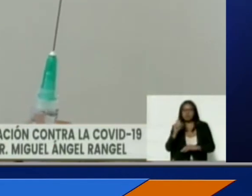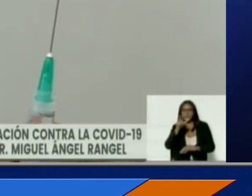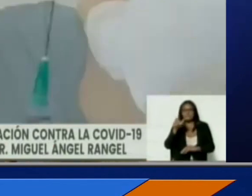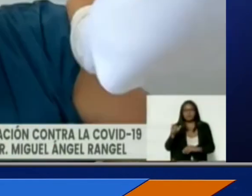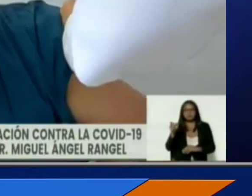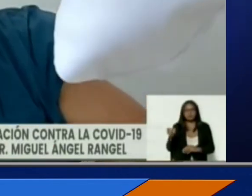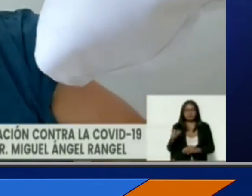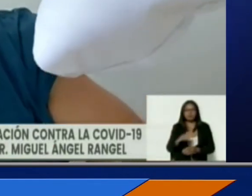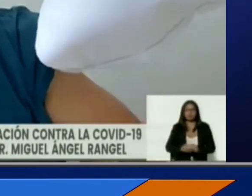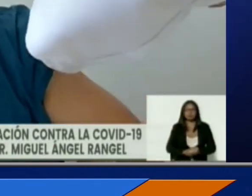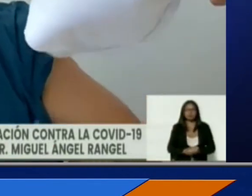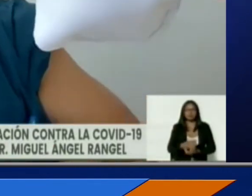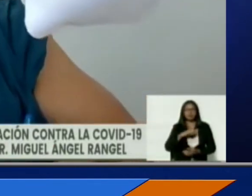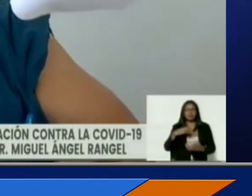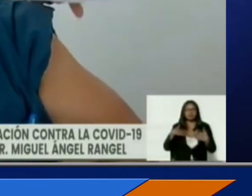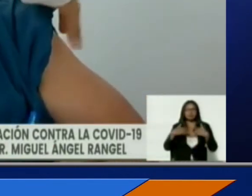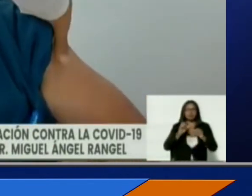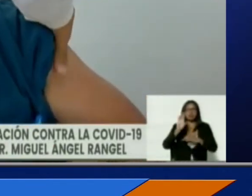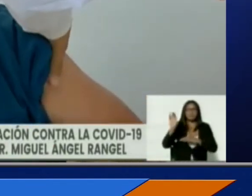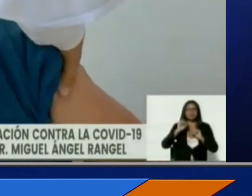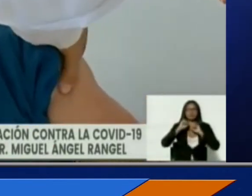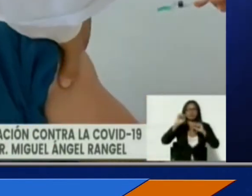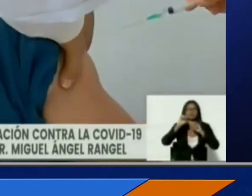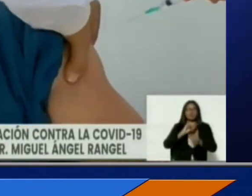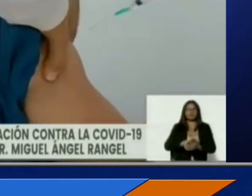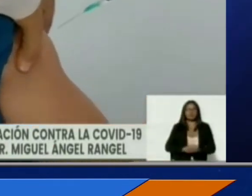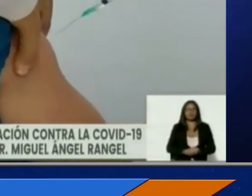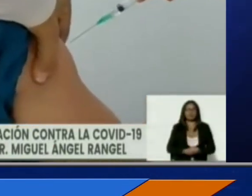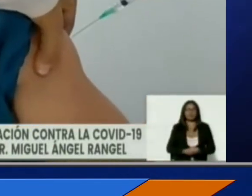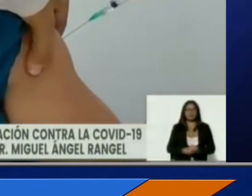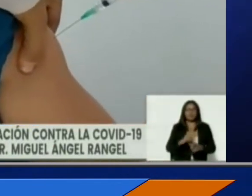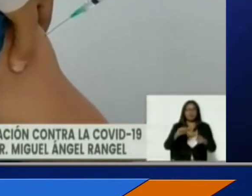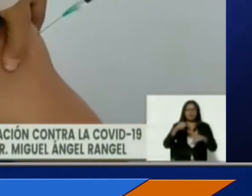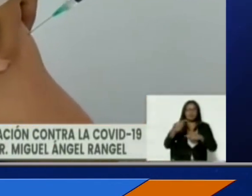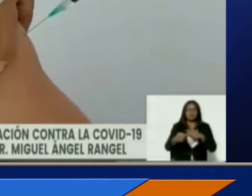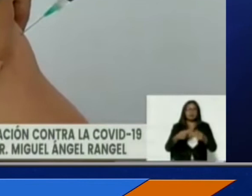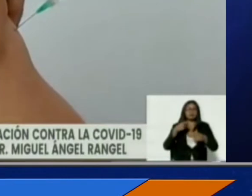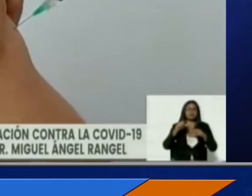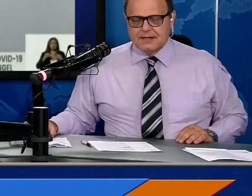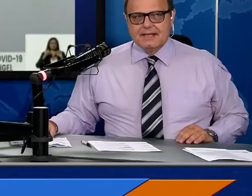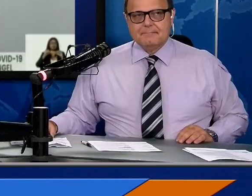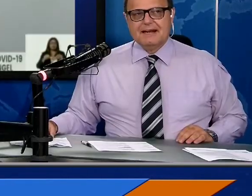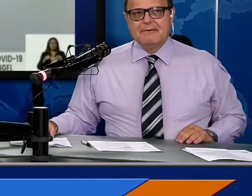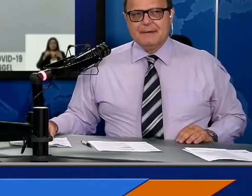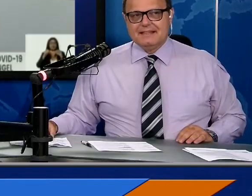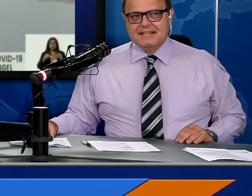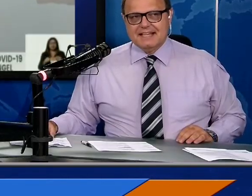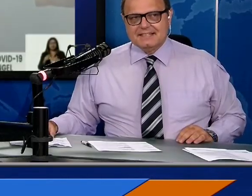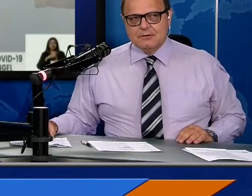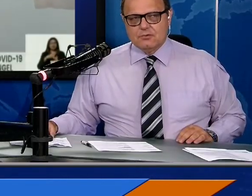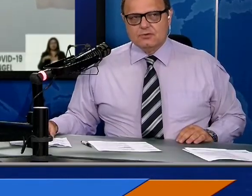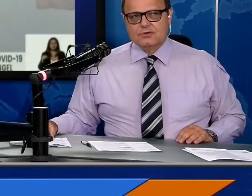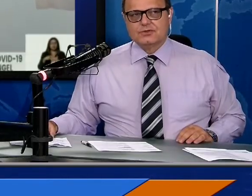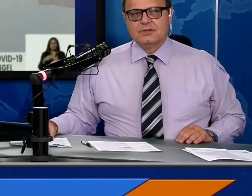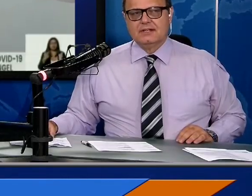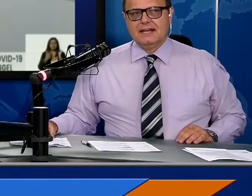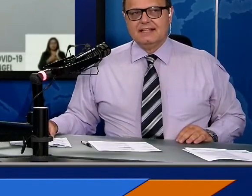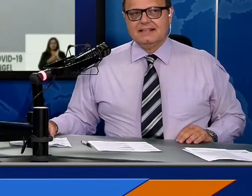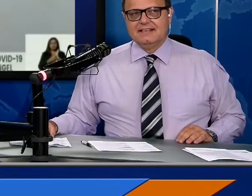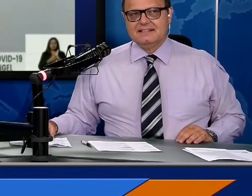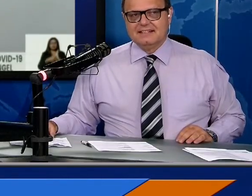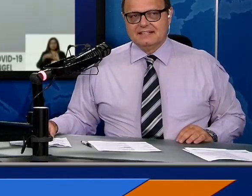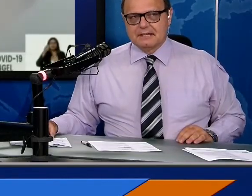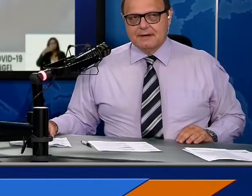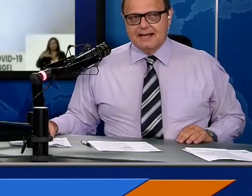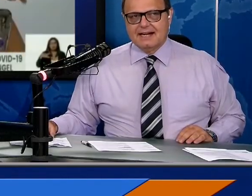pueden ser manejados de una forma ideológico-política. Bueno, doctor Jaime Lorenzo, brevemente ya en segundos, la